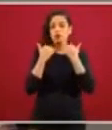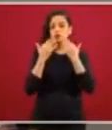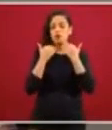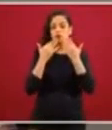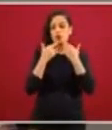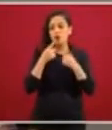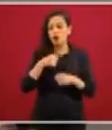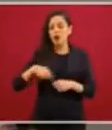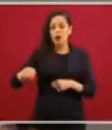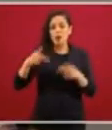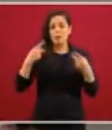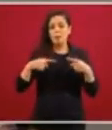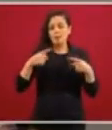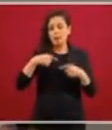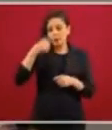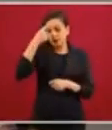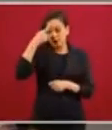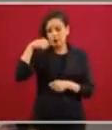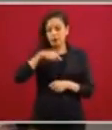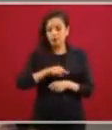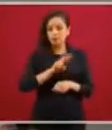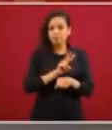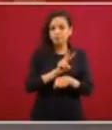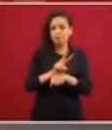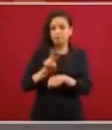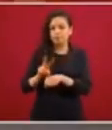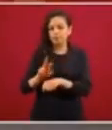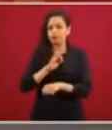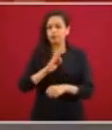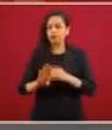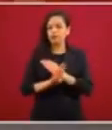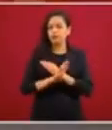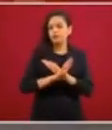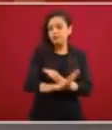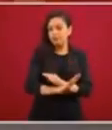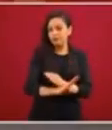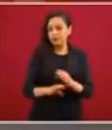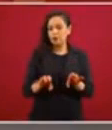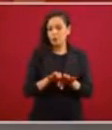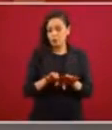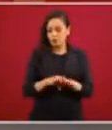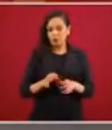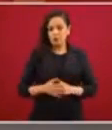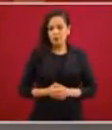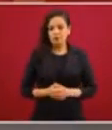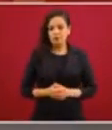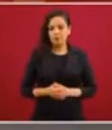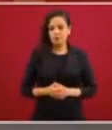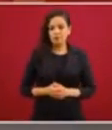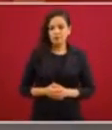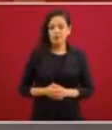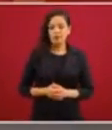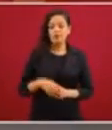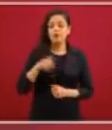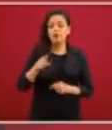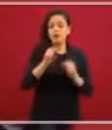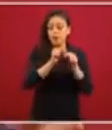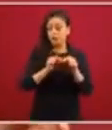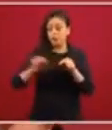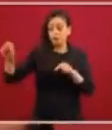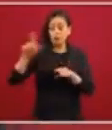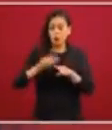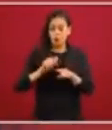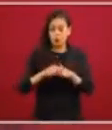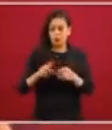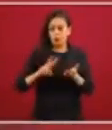Y tenemos hasta el momento lo que se proyecta o predice que va a ocurrir en esta otra curva verde,